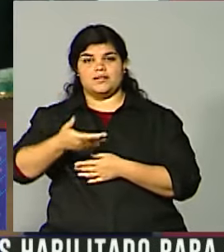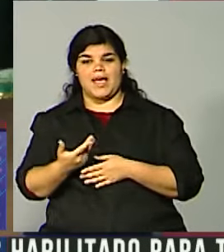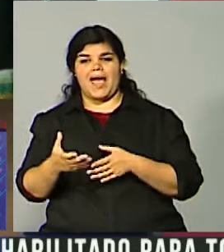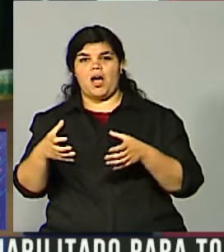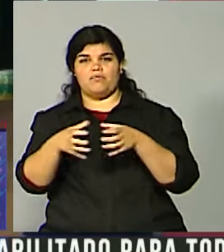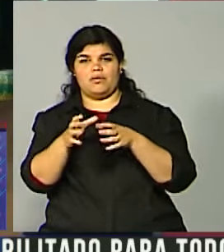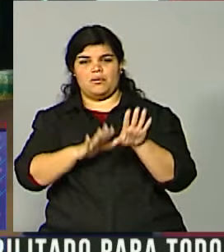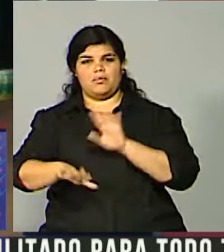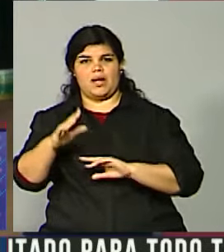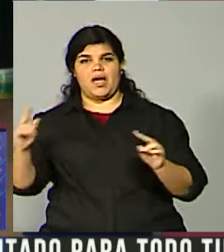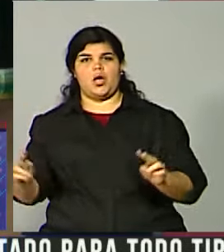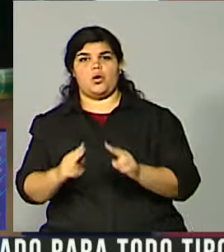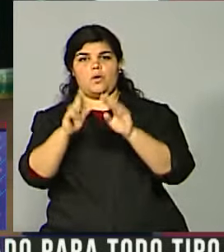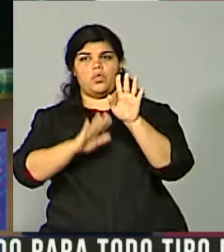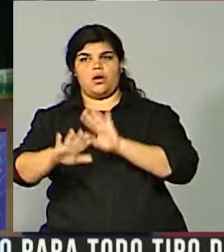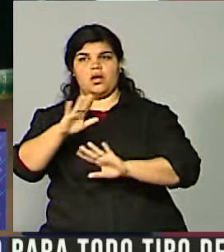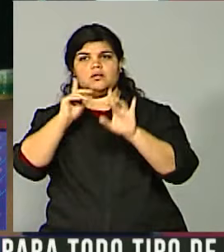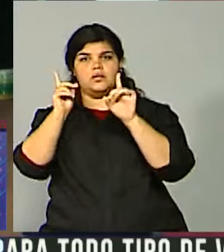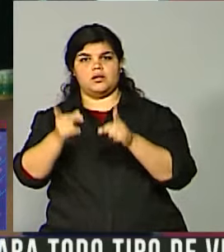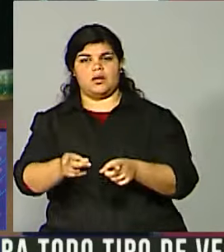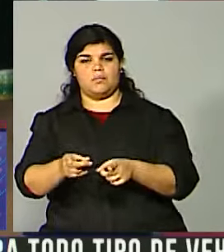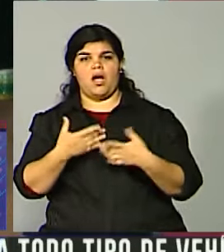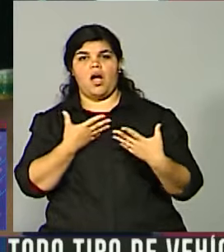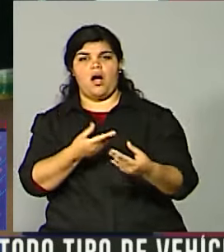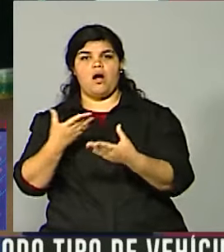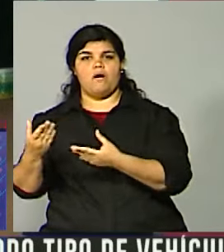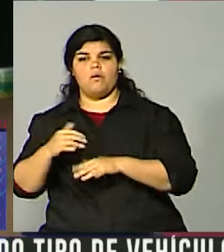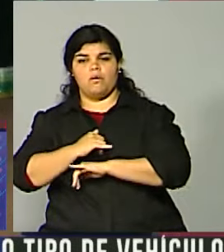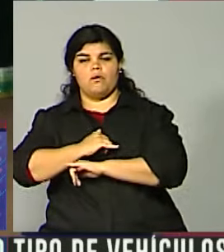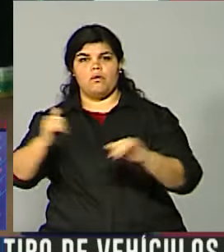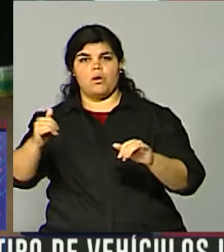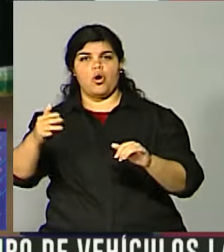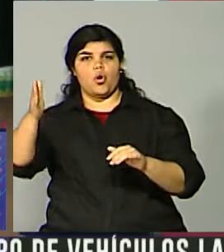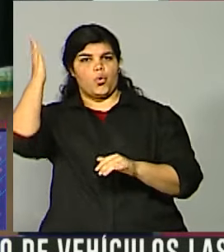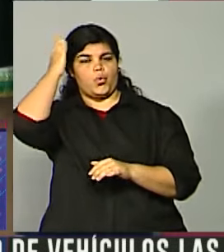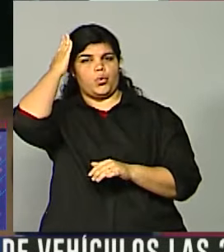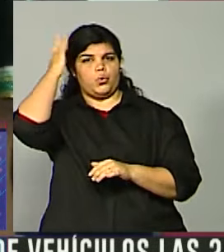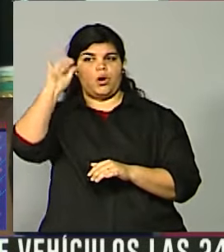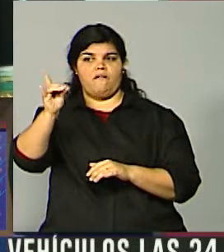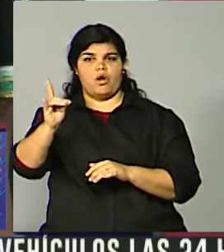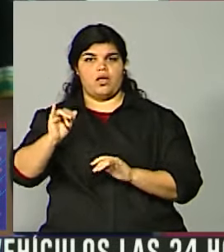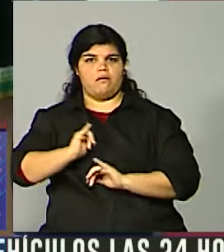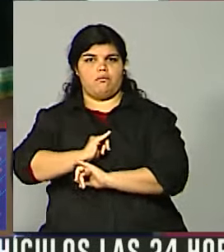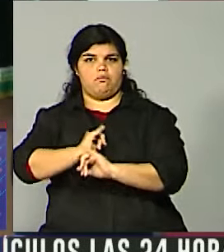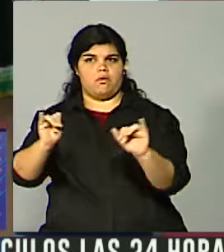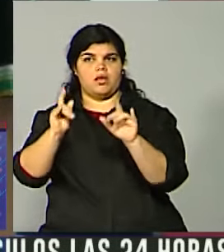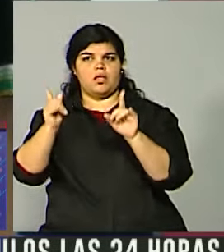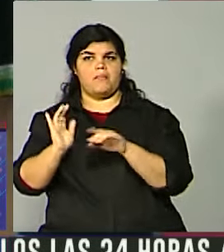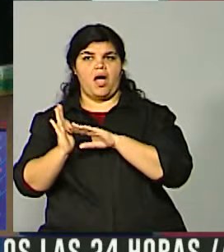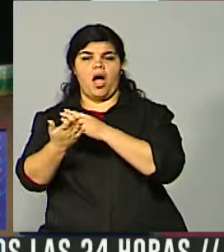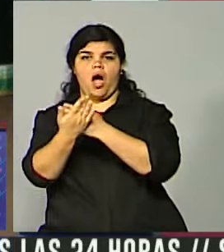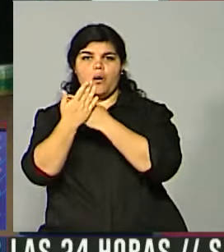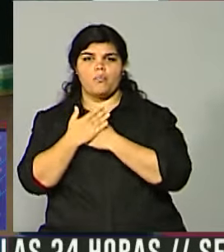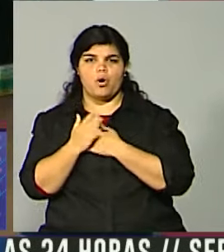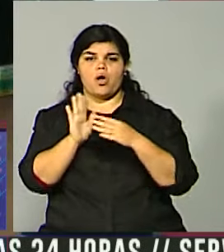y solidarizando un poco lo que es la cultura boliviana, y a través de ellos tratar de apoyarnos entre